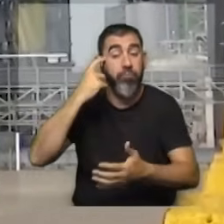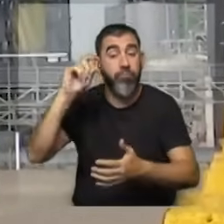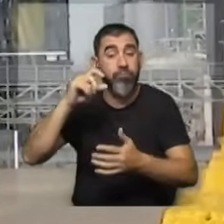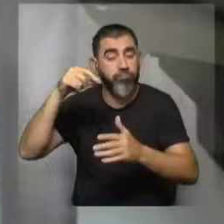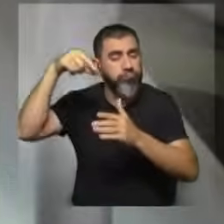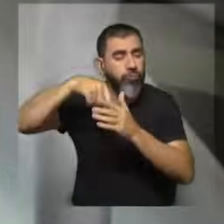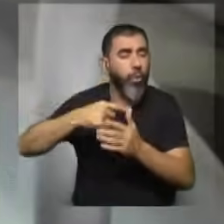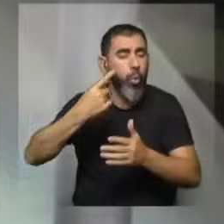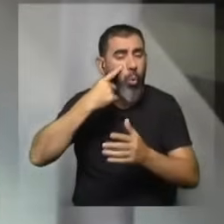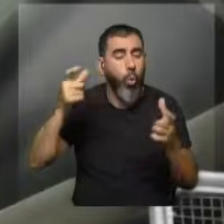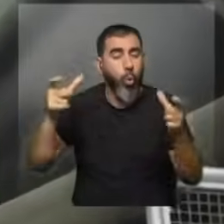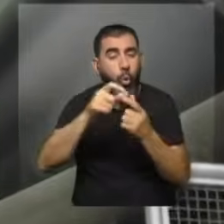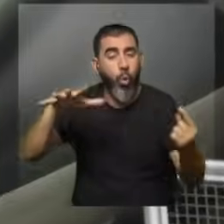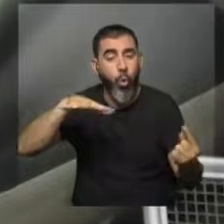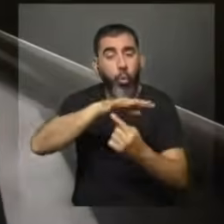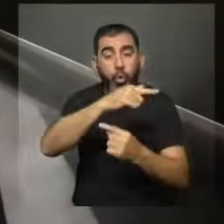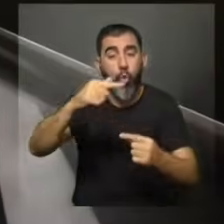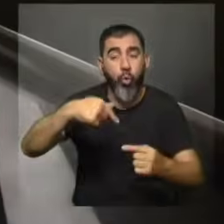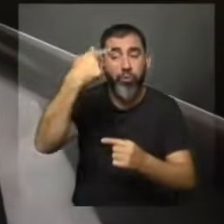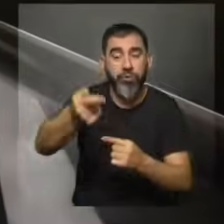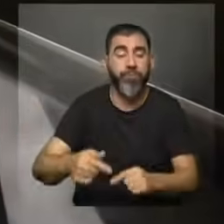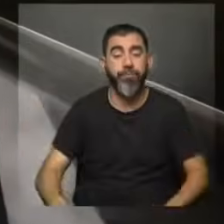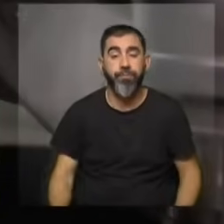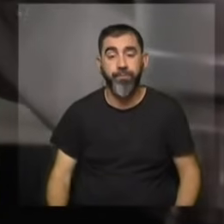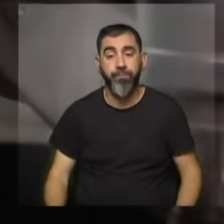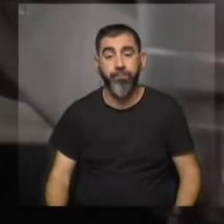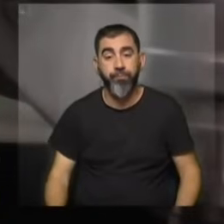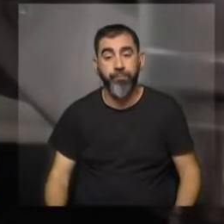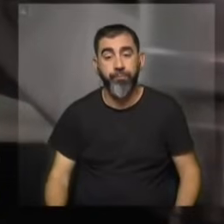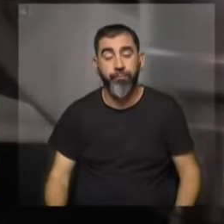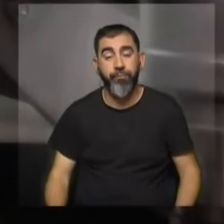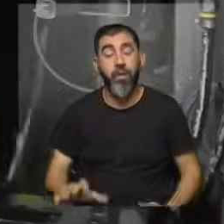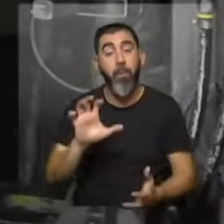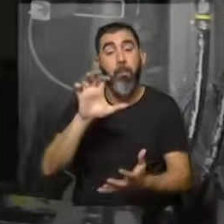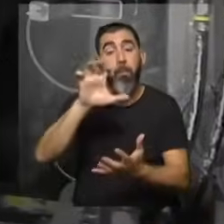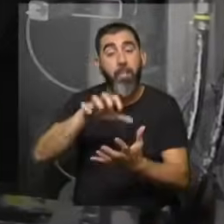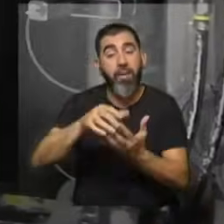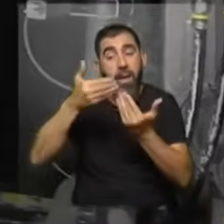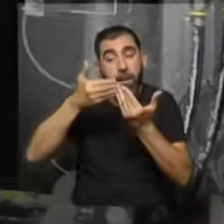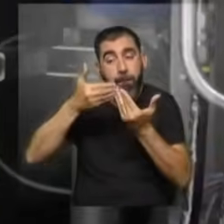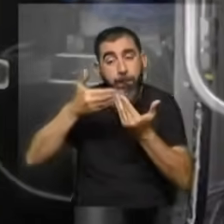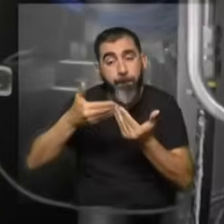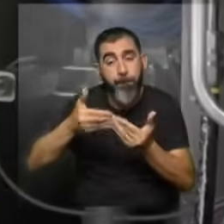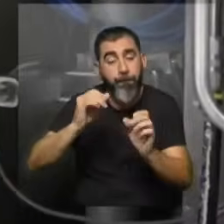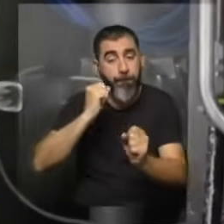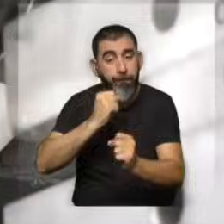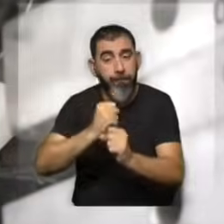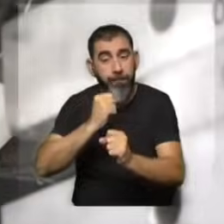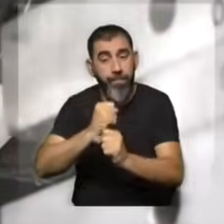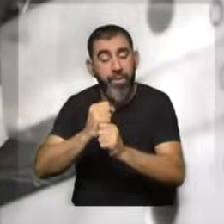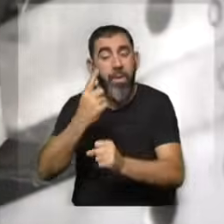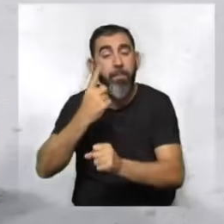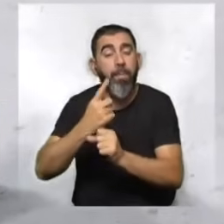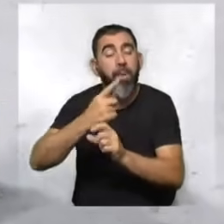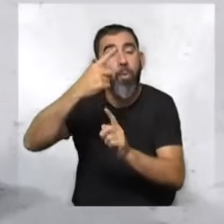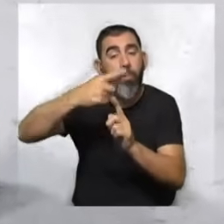profundizar en comisión de ambiente la semana que viene esta situación en la planta está iniciando sus operaciones o sea son los primeros